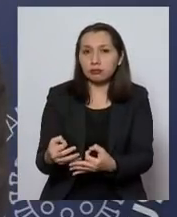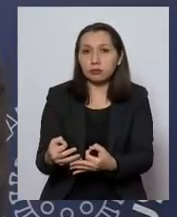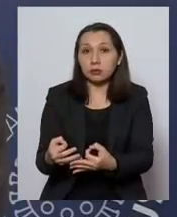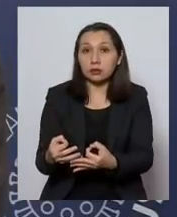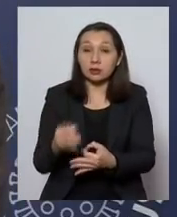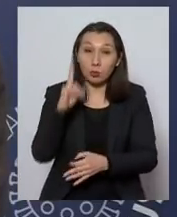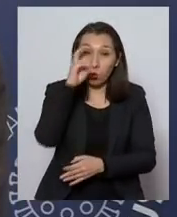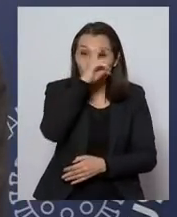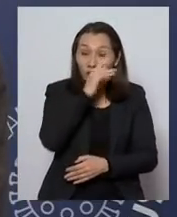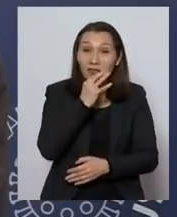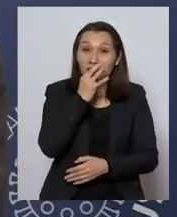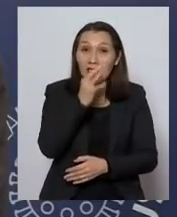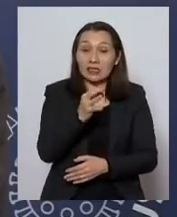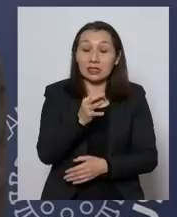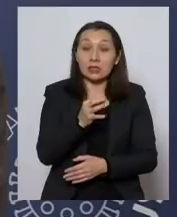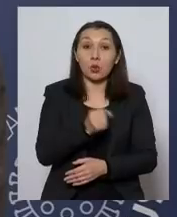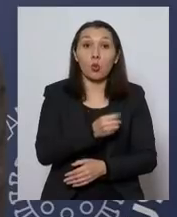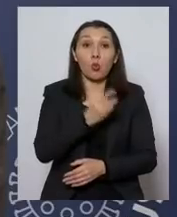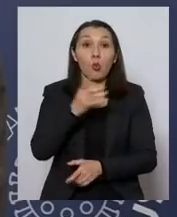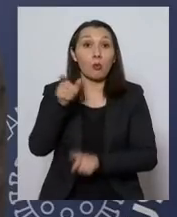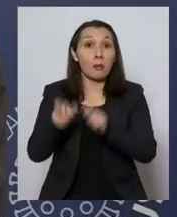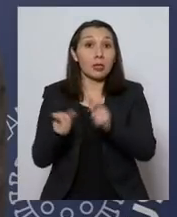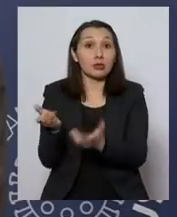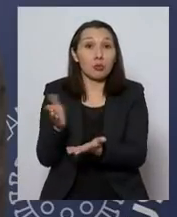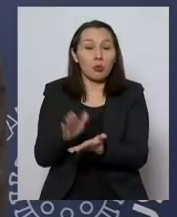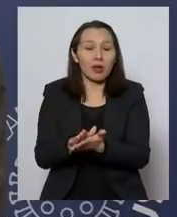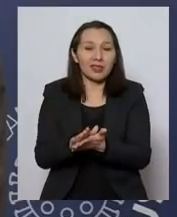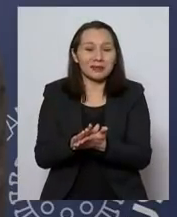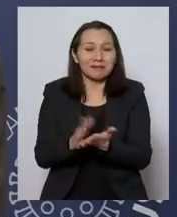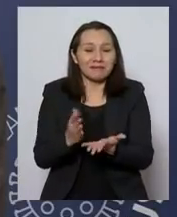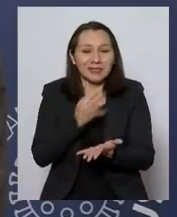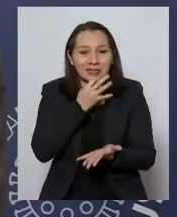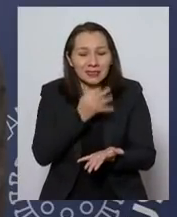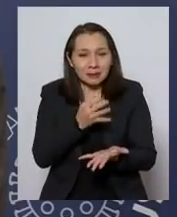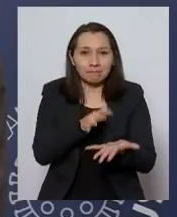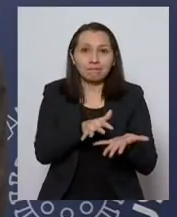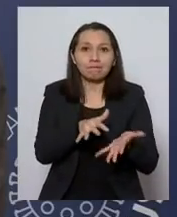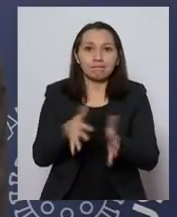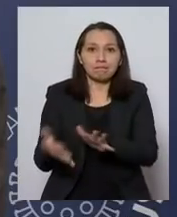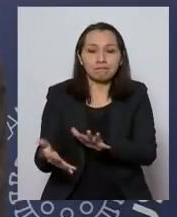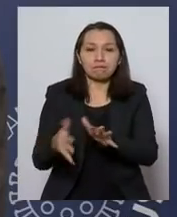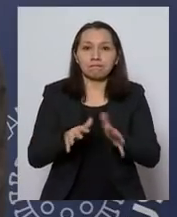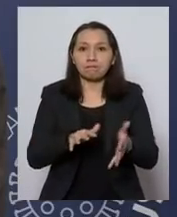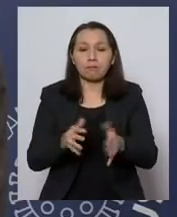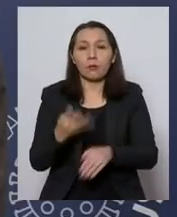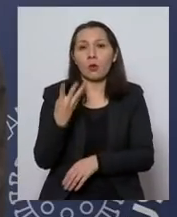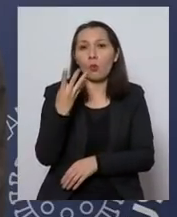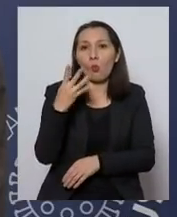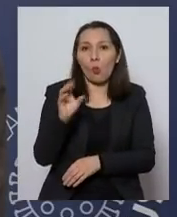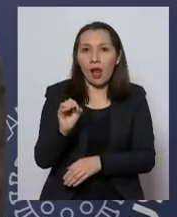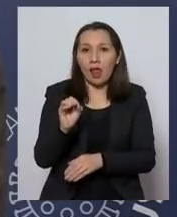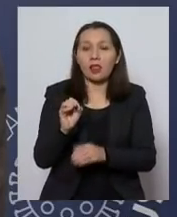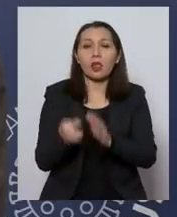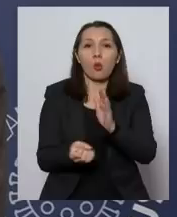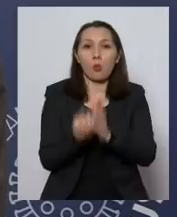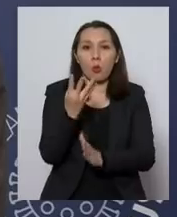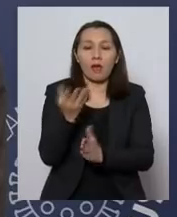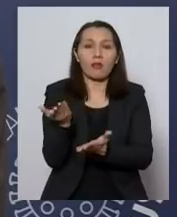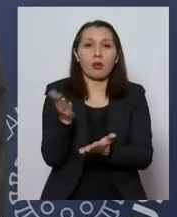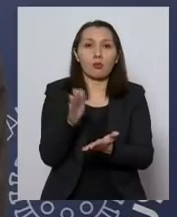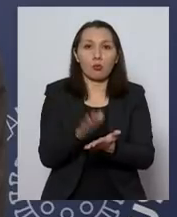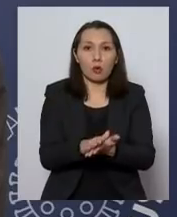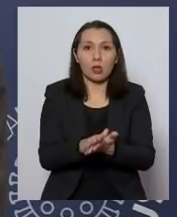cuesta mucho hablar de fallecidos en números, pero estamos hablando de aproximadamente 40 nuevos